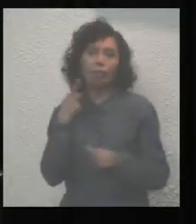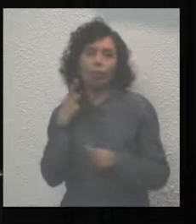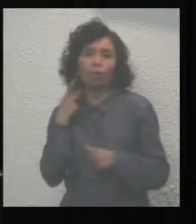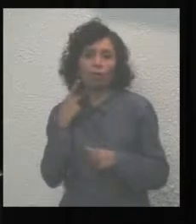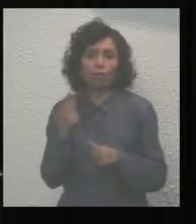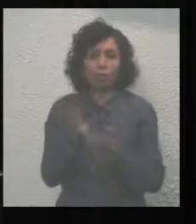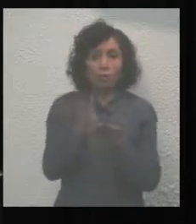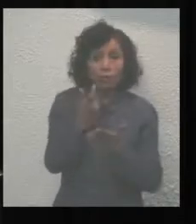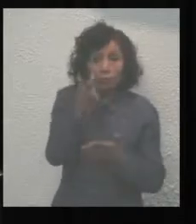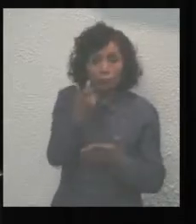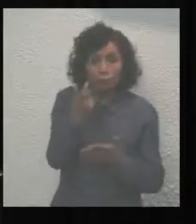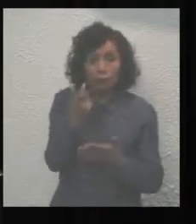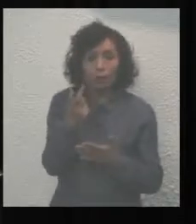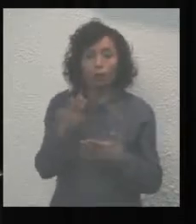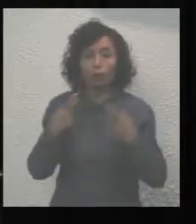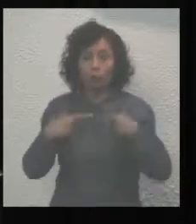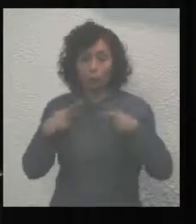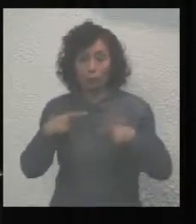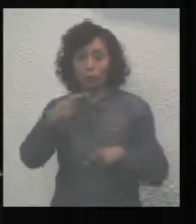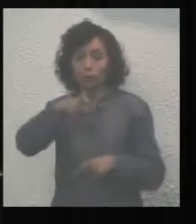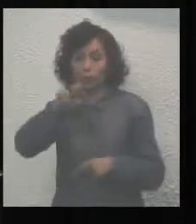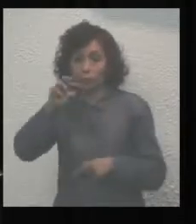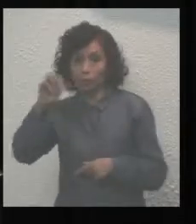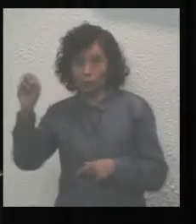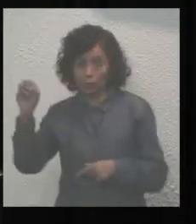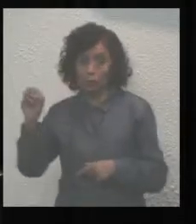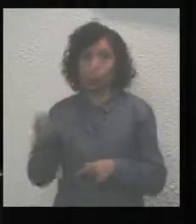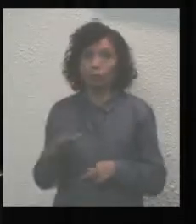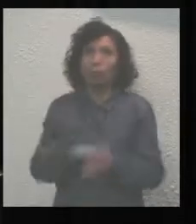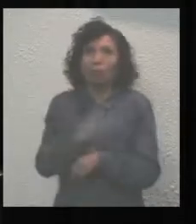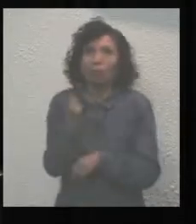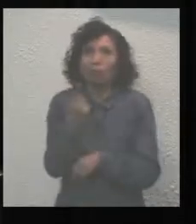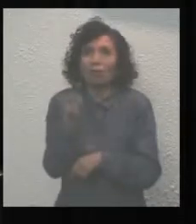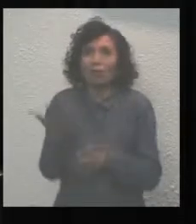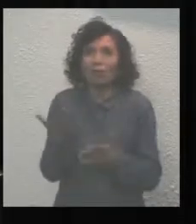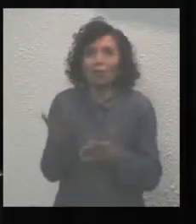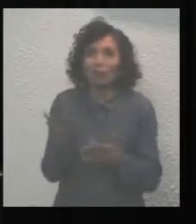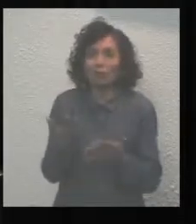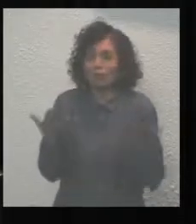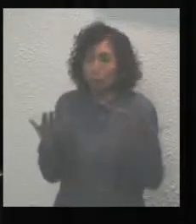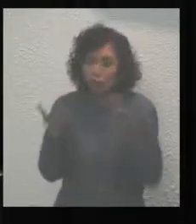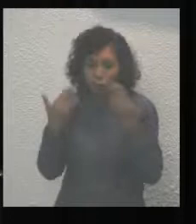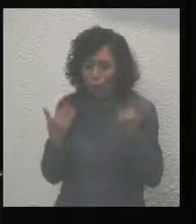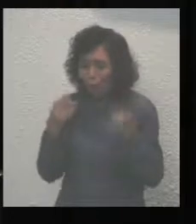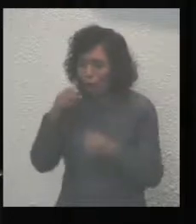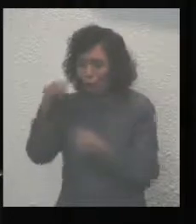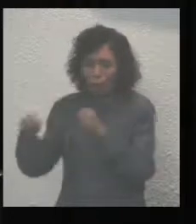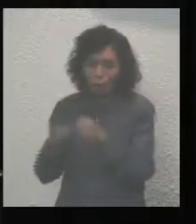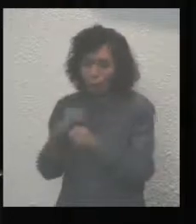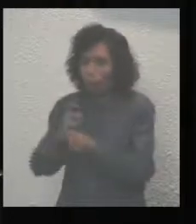los quintanarroenses, porque las estirpes no tendrán una segunda oportunidad sobre la tierra,